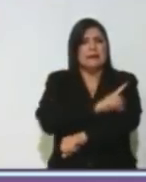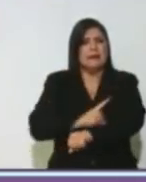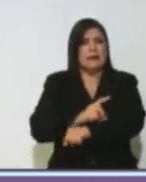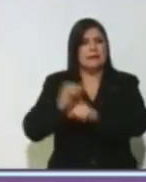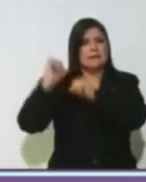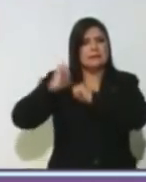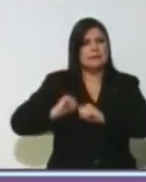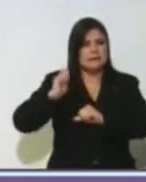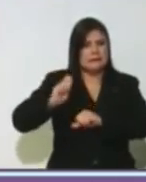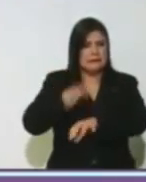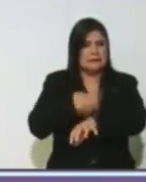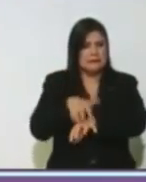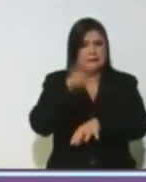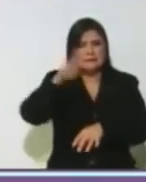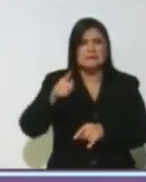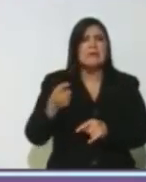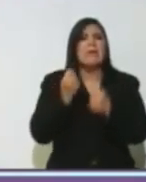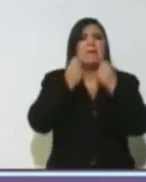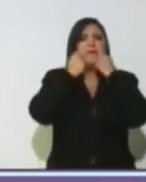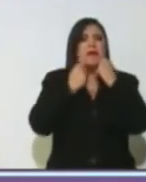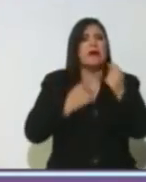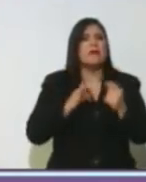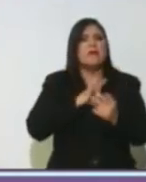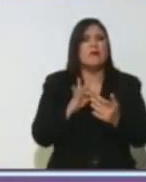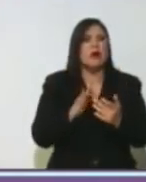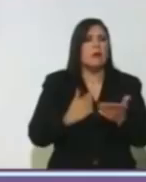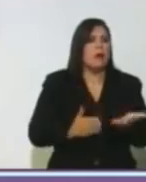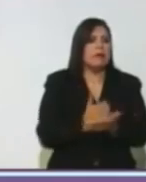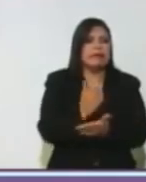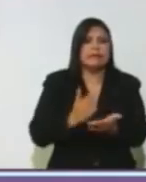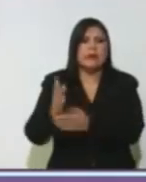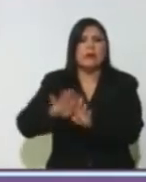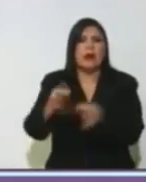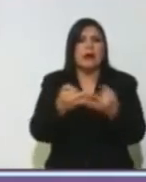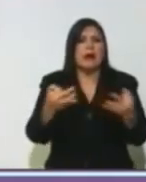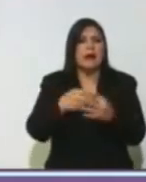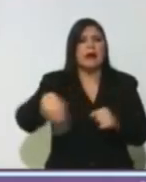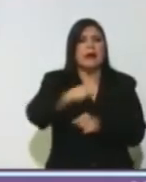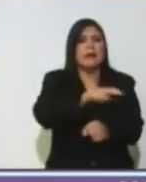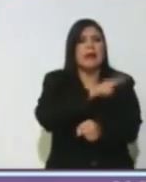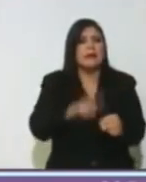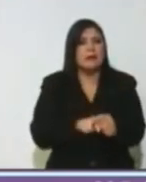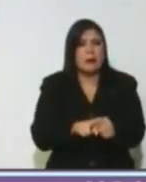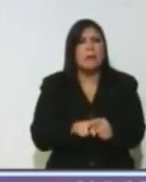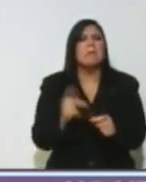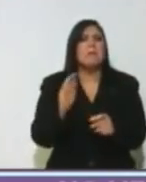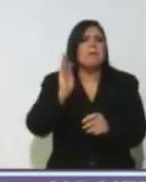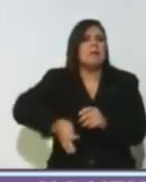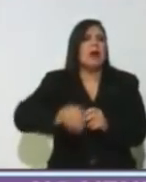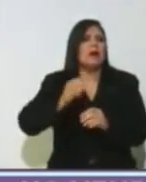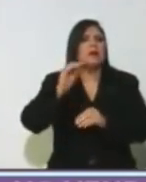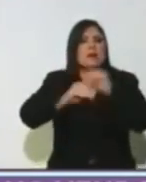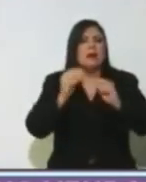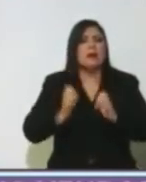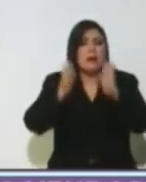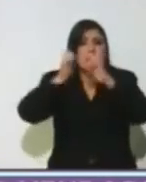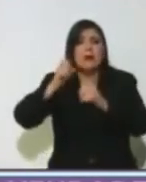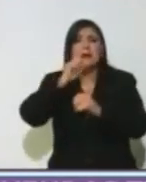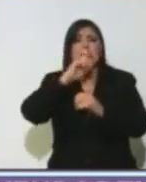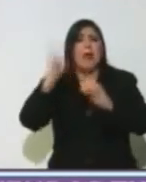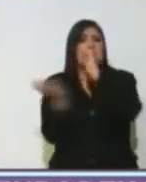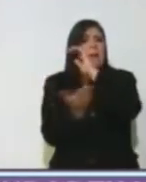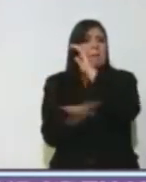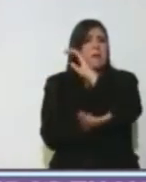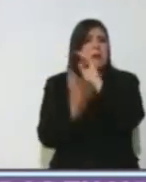las invasiones en terrenos reservas de reserva natural y además hizo tala de árboles o